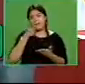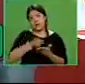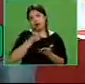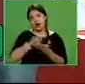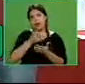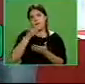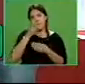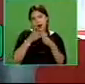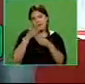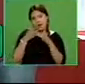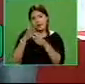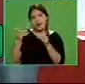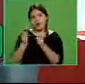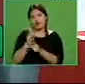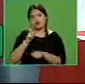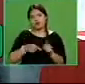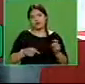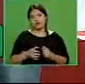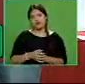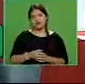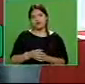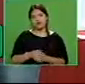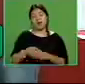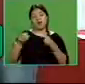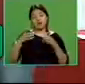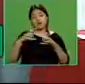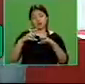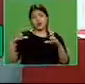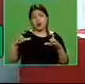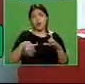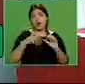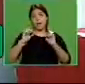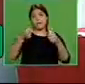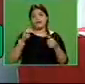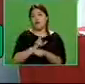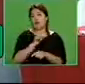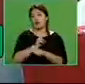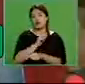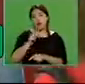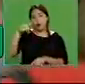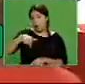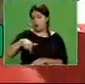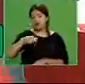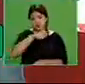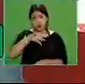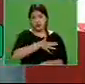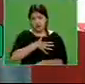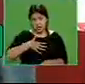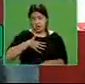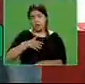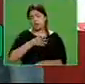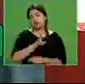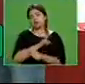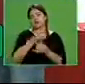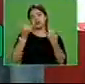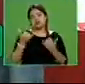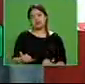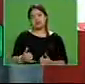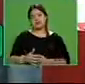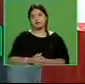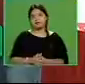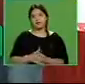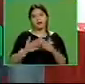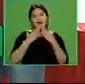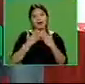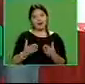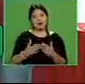pagar en plazo. Aquí tienes tu cédula, tú la puedes comenzar a utilizar hoy mismo si es necesario. Aquí tienes. Muchas